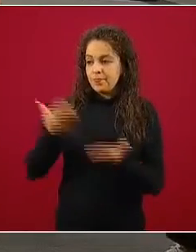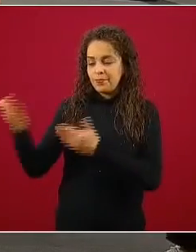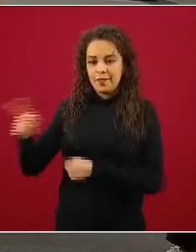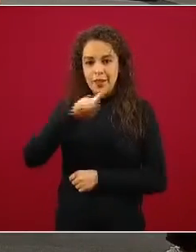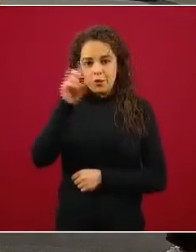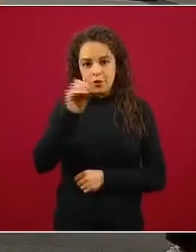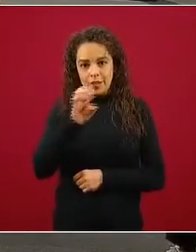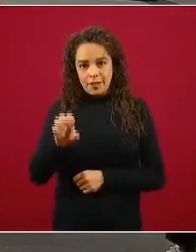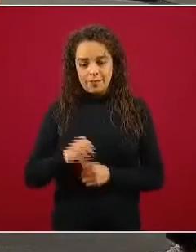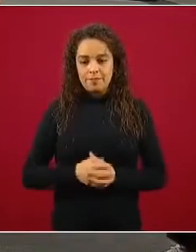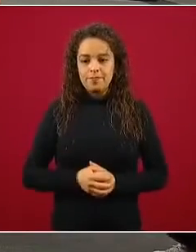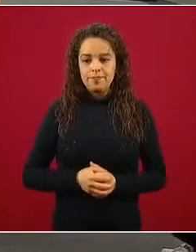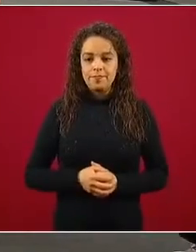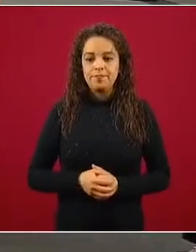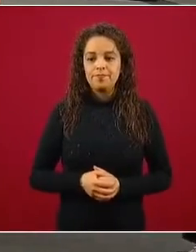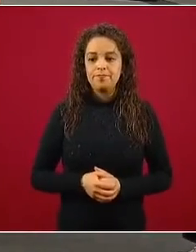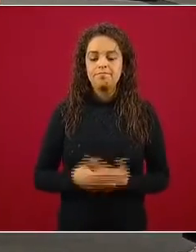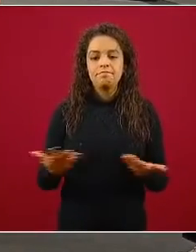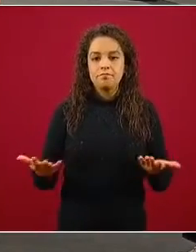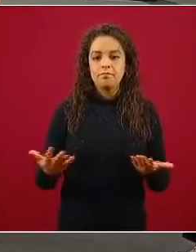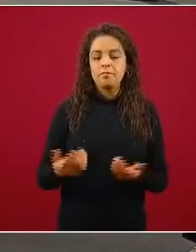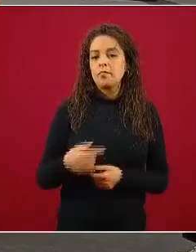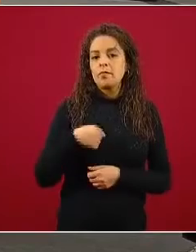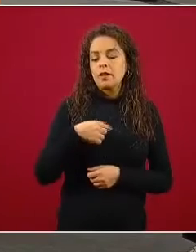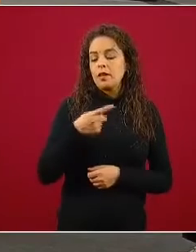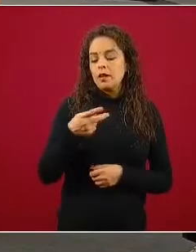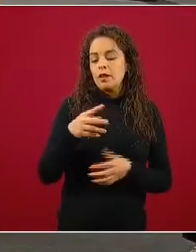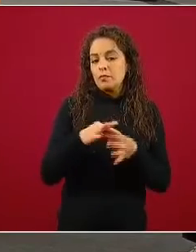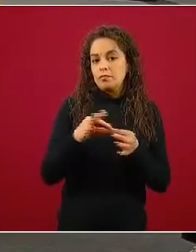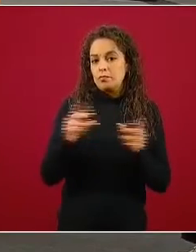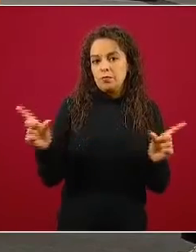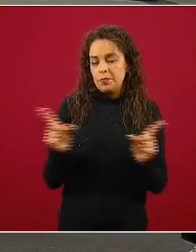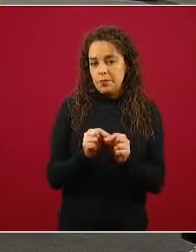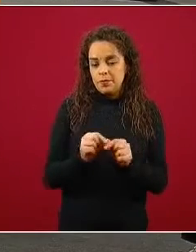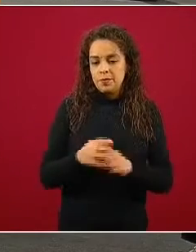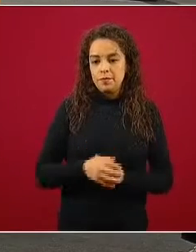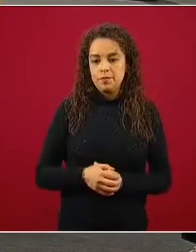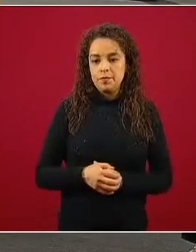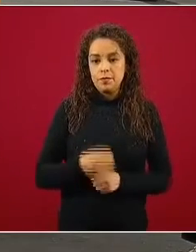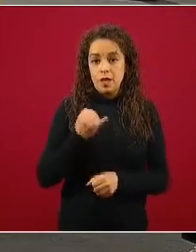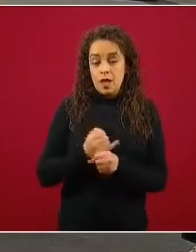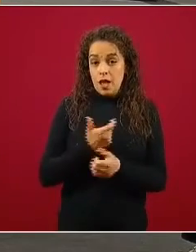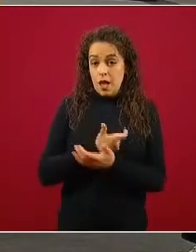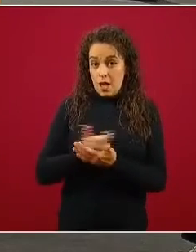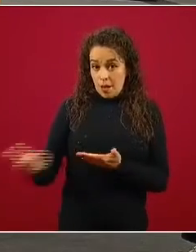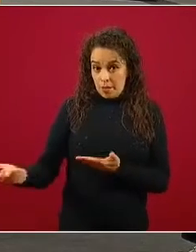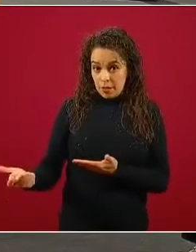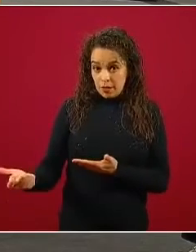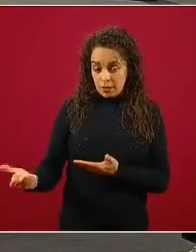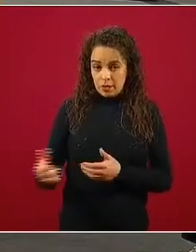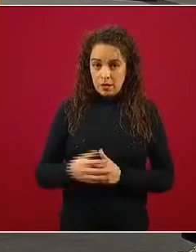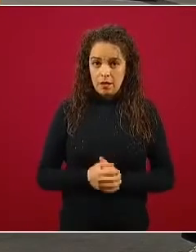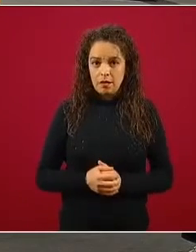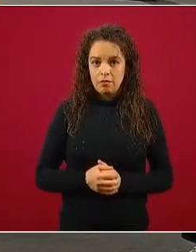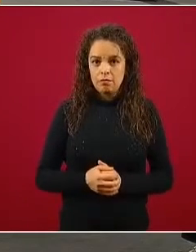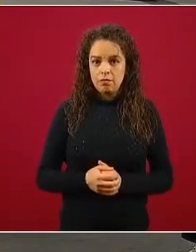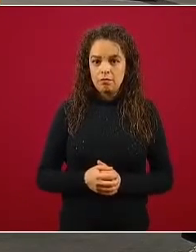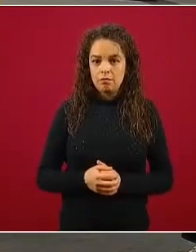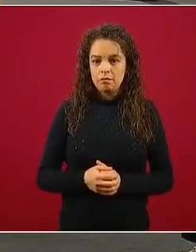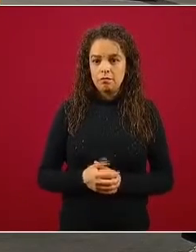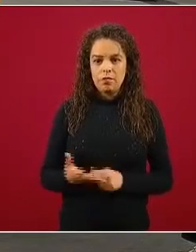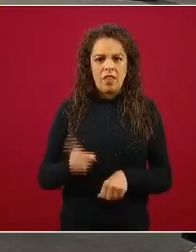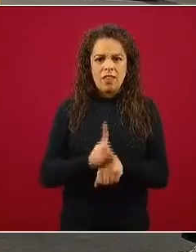muy rápido. Las incapacidades, incluso desde muy al principio de